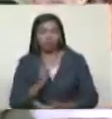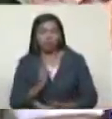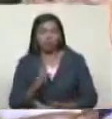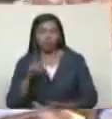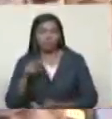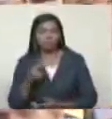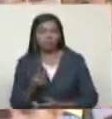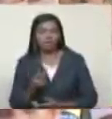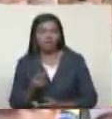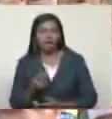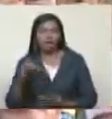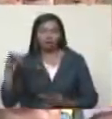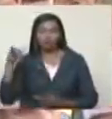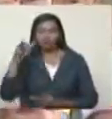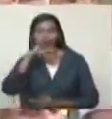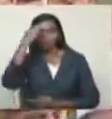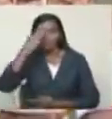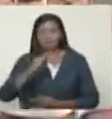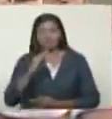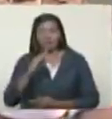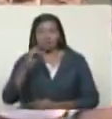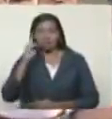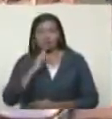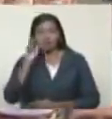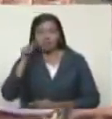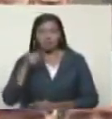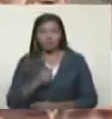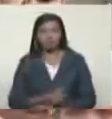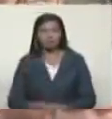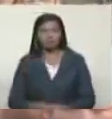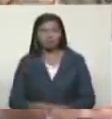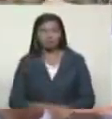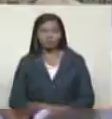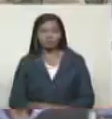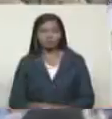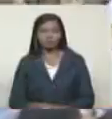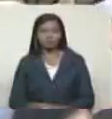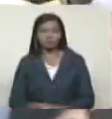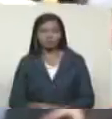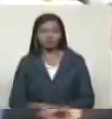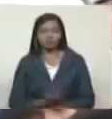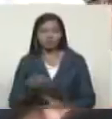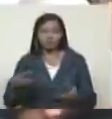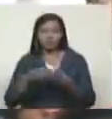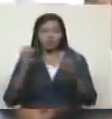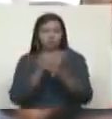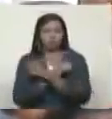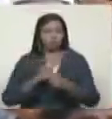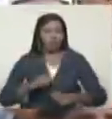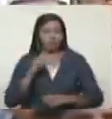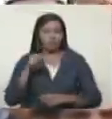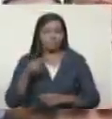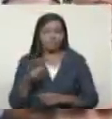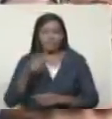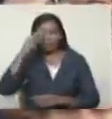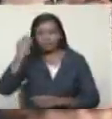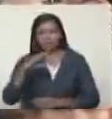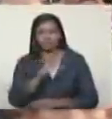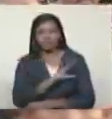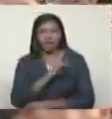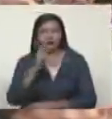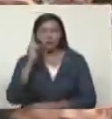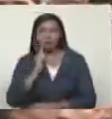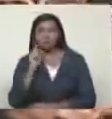hacia nuestra aviación militar bolivariana, hacia nuestra Guardia Nacional Bolivariana y a nuestra milicia